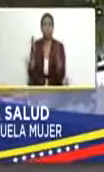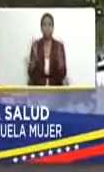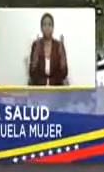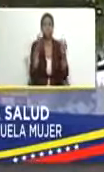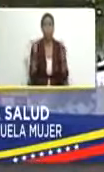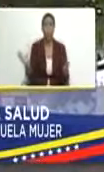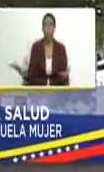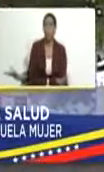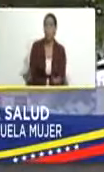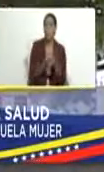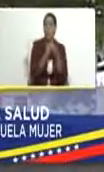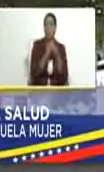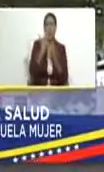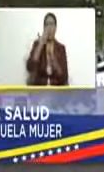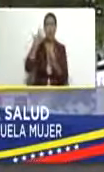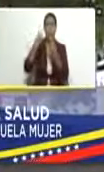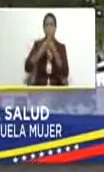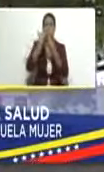¡Acompáñame!